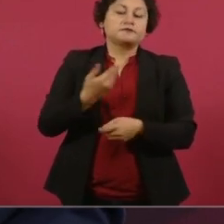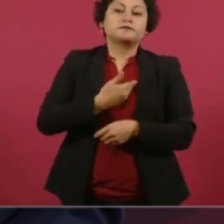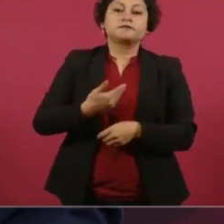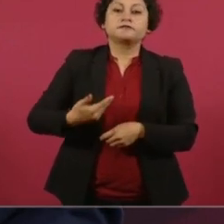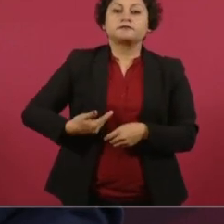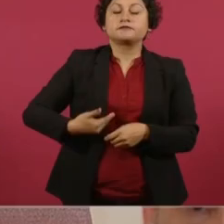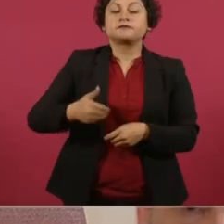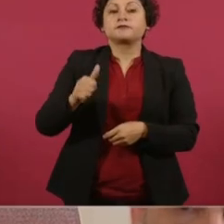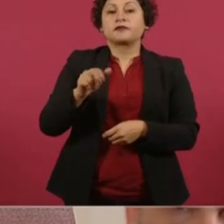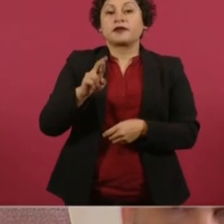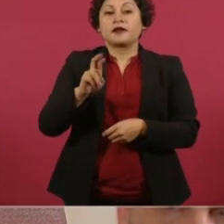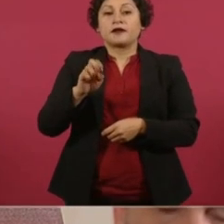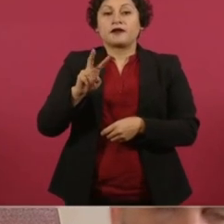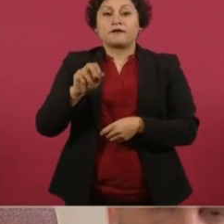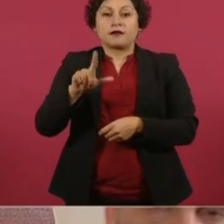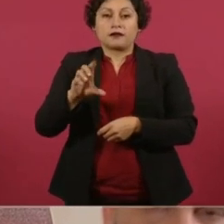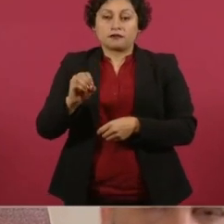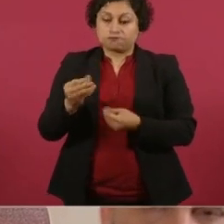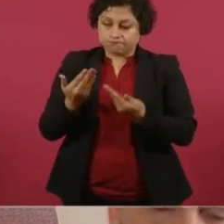Arévalo y